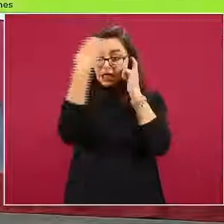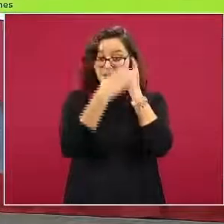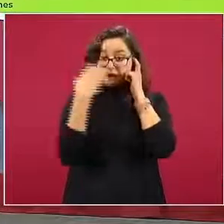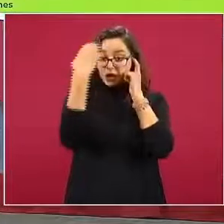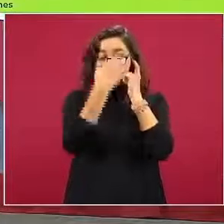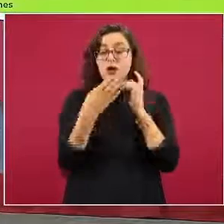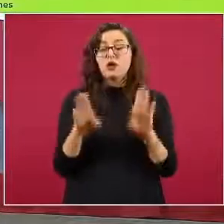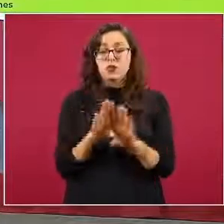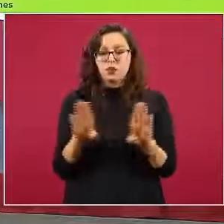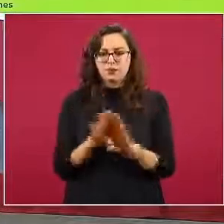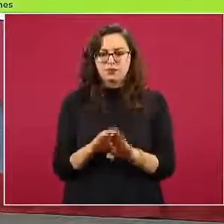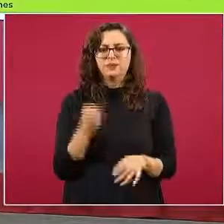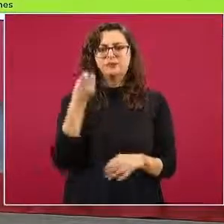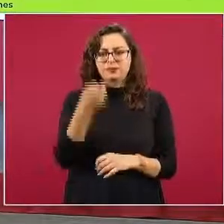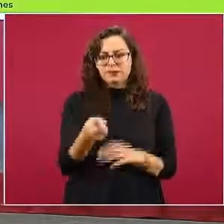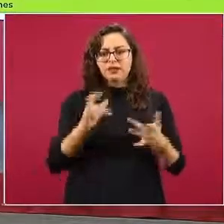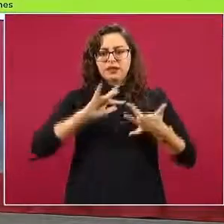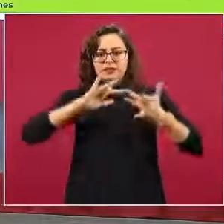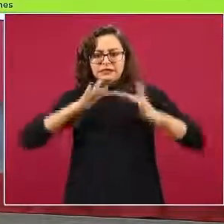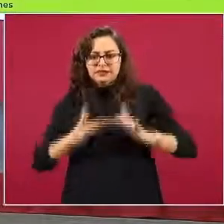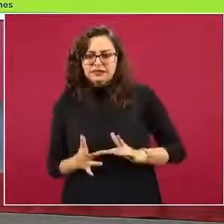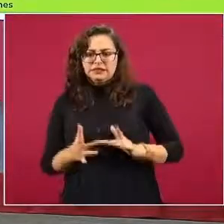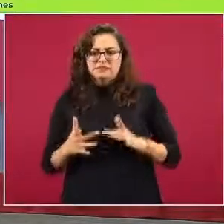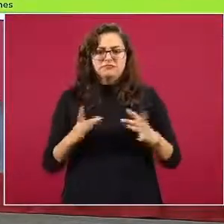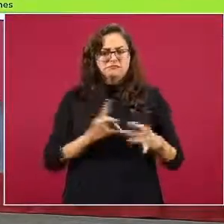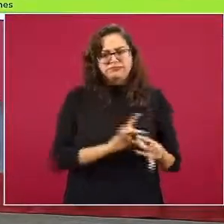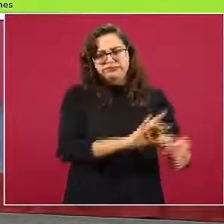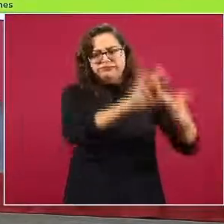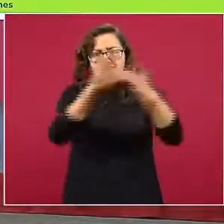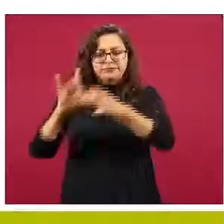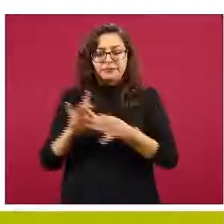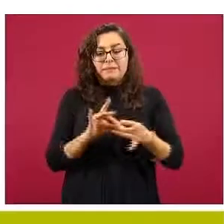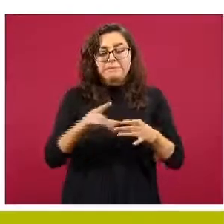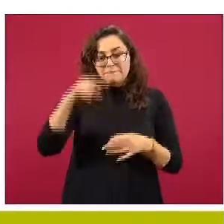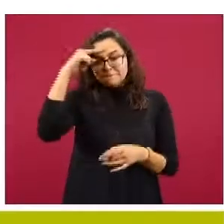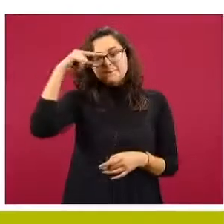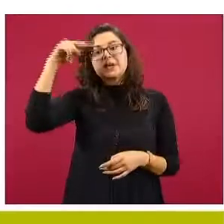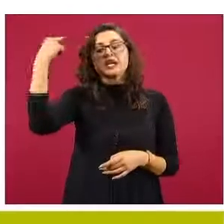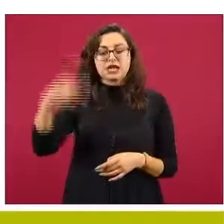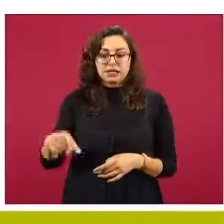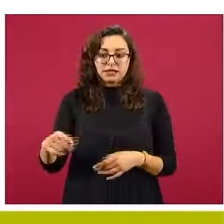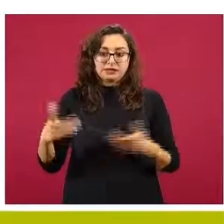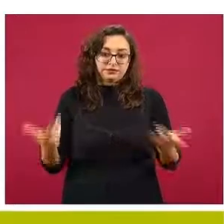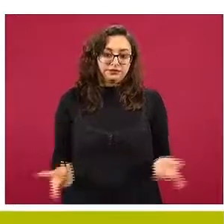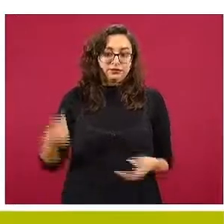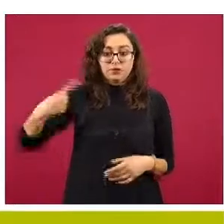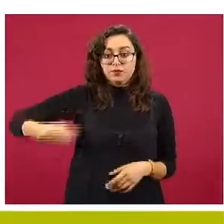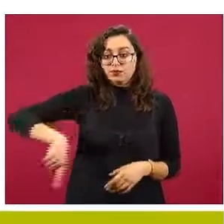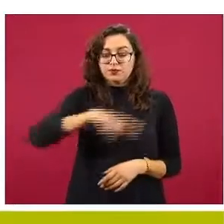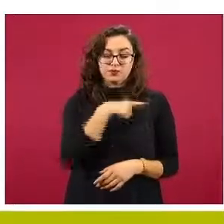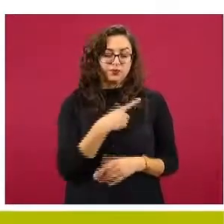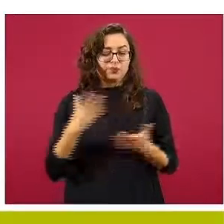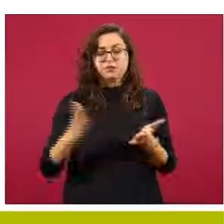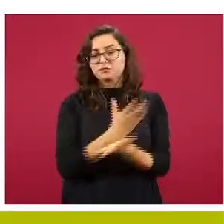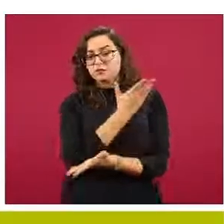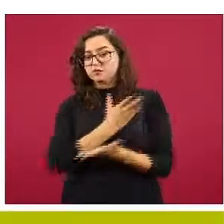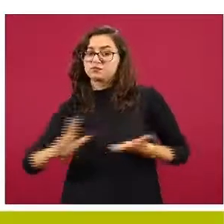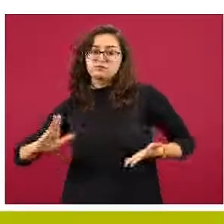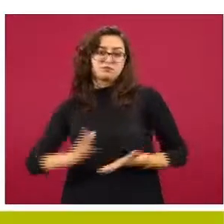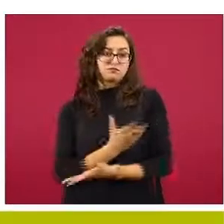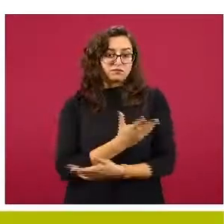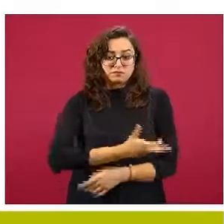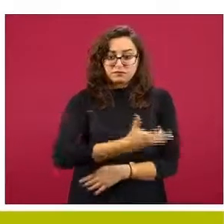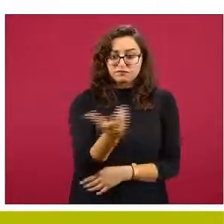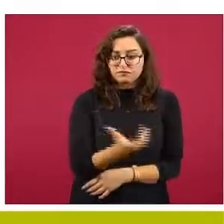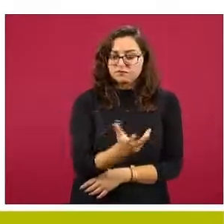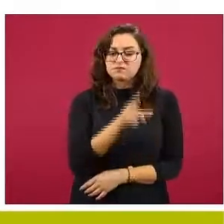Así que esta red interinstitucional, ¿para qué sirve? Sirve para que no presentemos solamente las acciones que hacemos independientemente, sino que